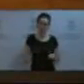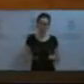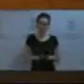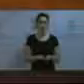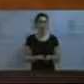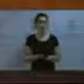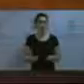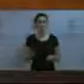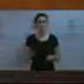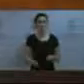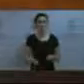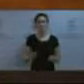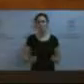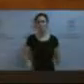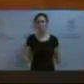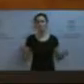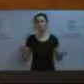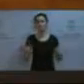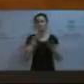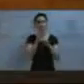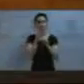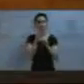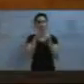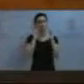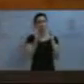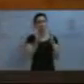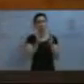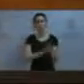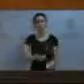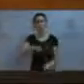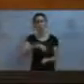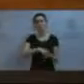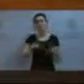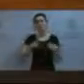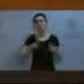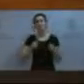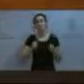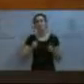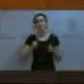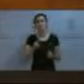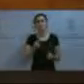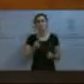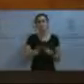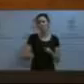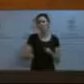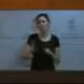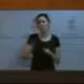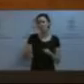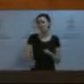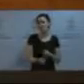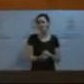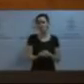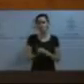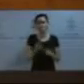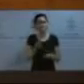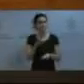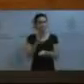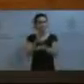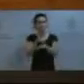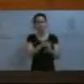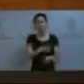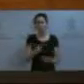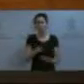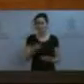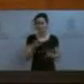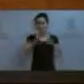le tengo que decir, la situación en el centro de salud de Sabugo no es diferente a dar el resto de los dispositivos sanitarios repartidos por toda